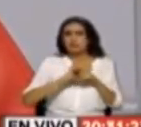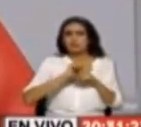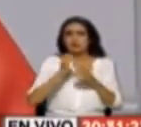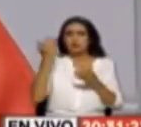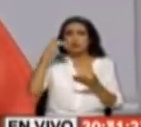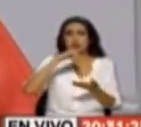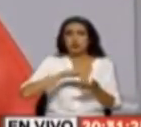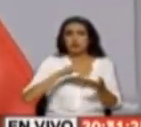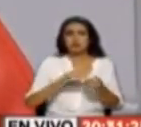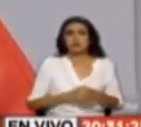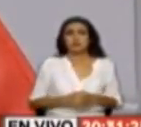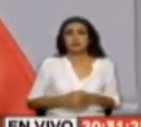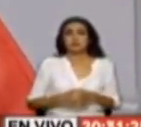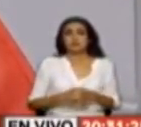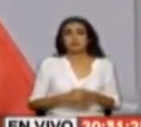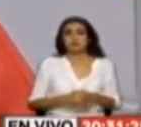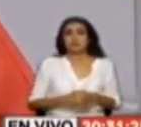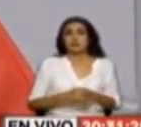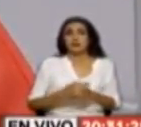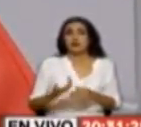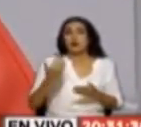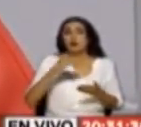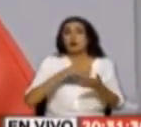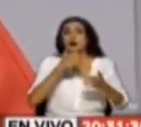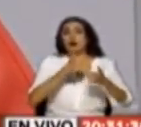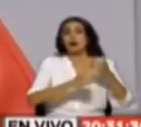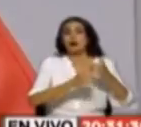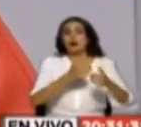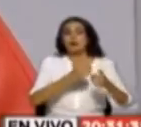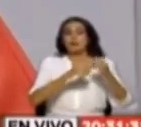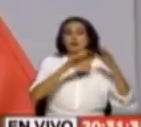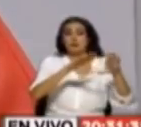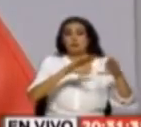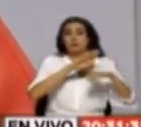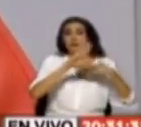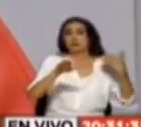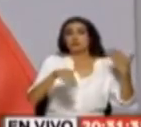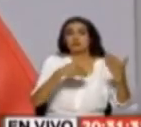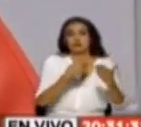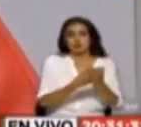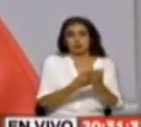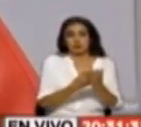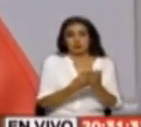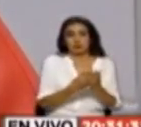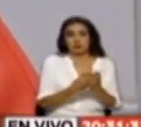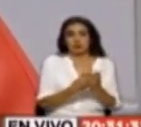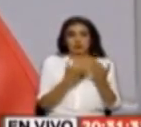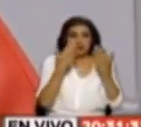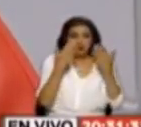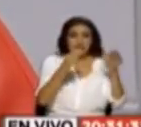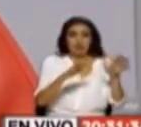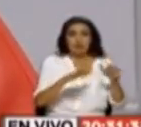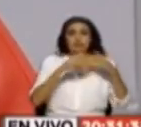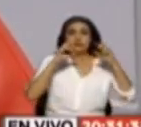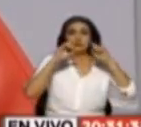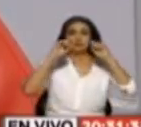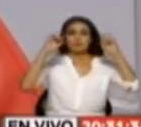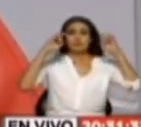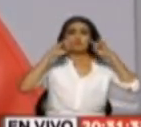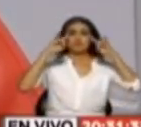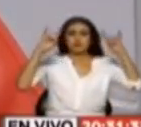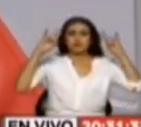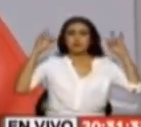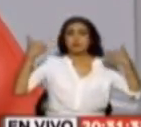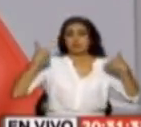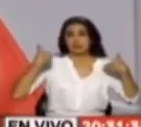funcionar en beneficio de la gente. Una de las principales consignas es que toda obra inconclusa que tiene una inversión millonaria del Estado